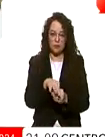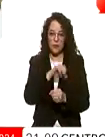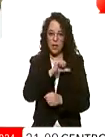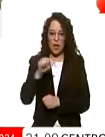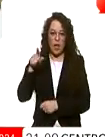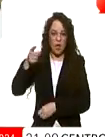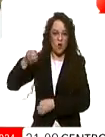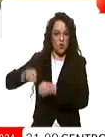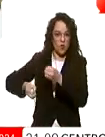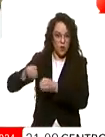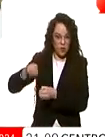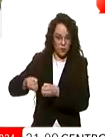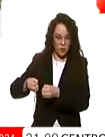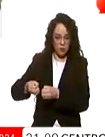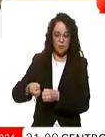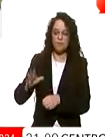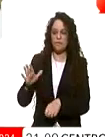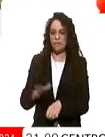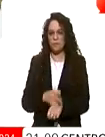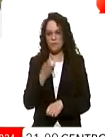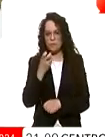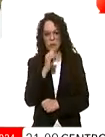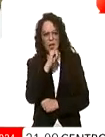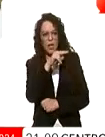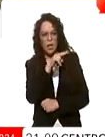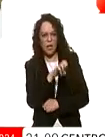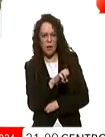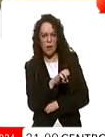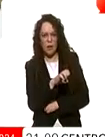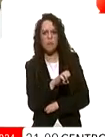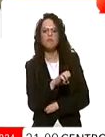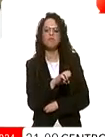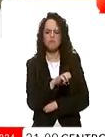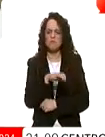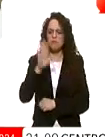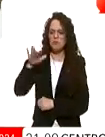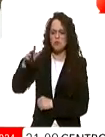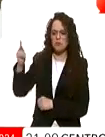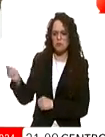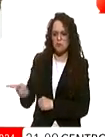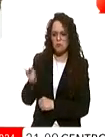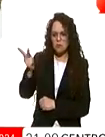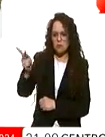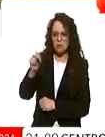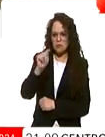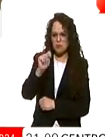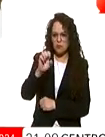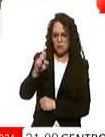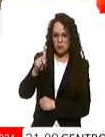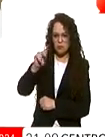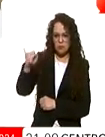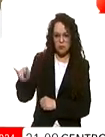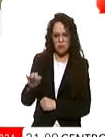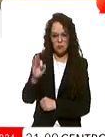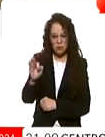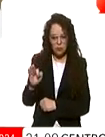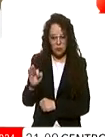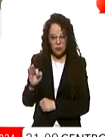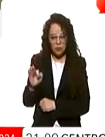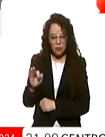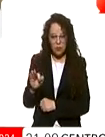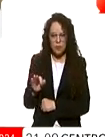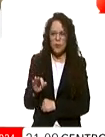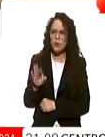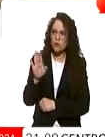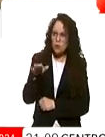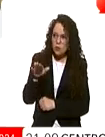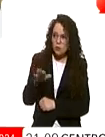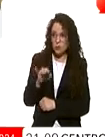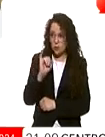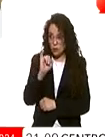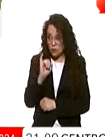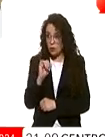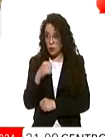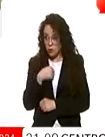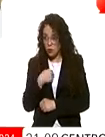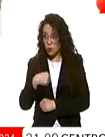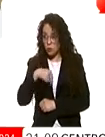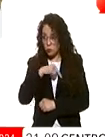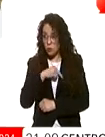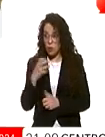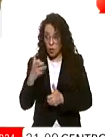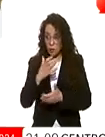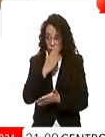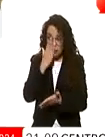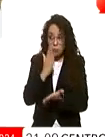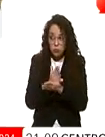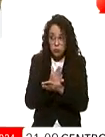le pregunta al Tribunal Electoral a través de una acción declarativa si tiene que detener la elección,